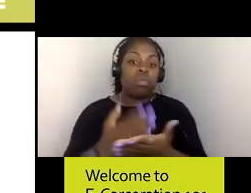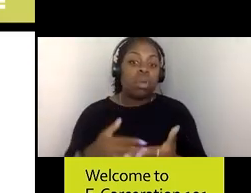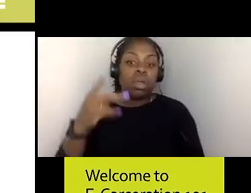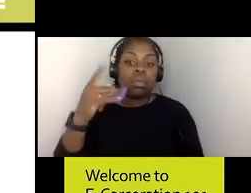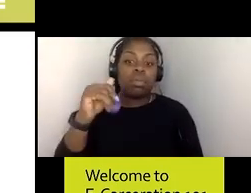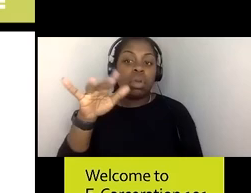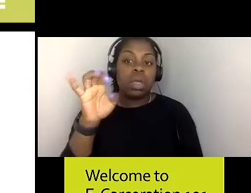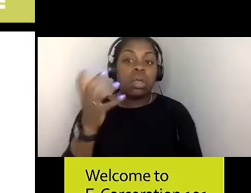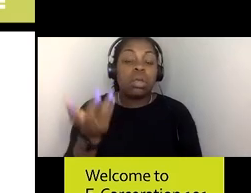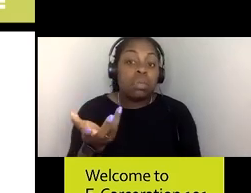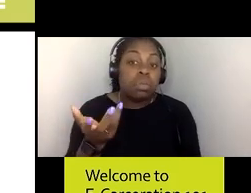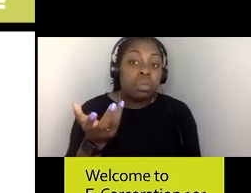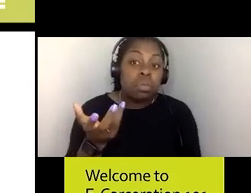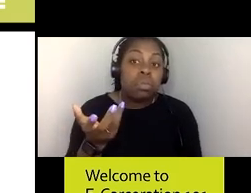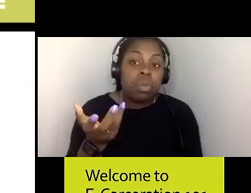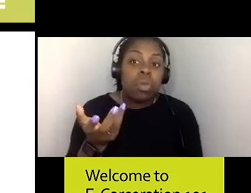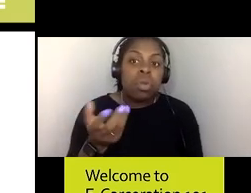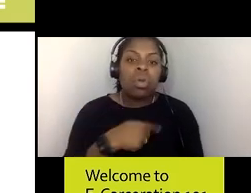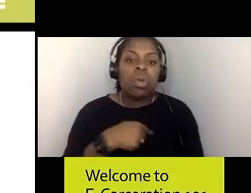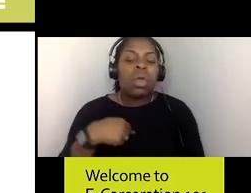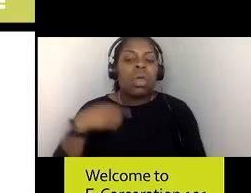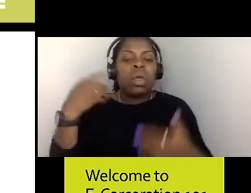a estos aparatos electrónicos.